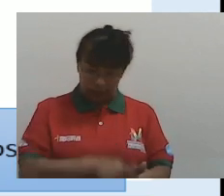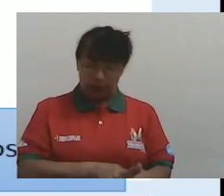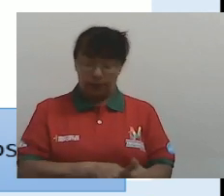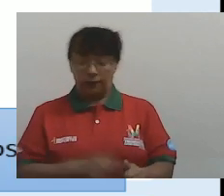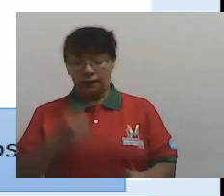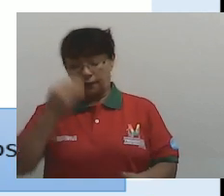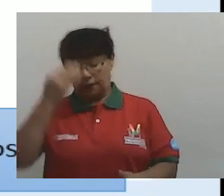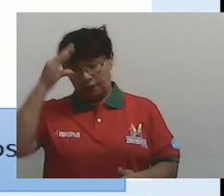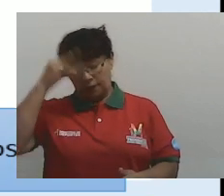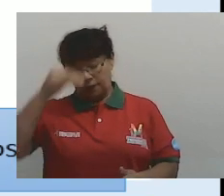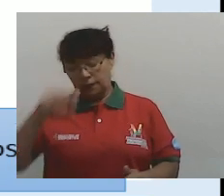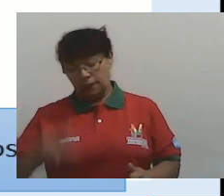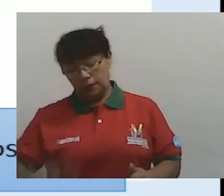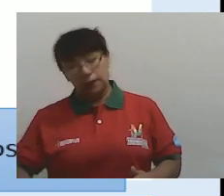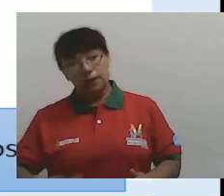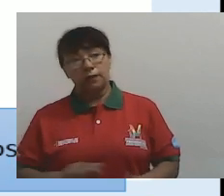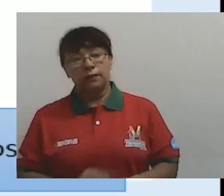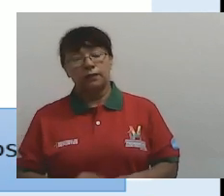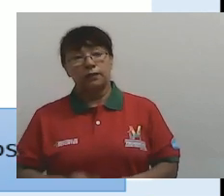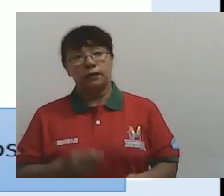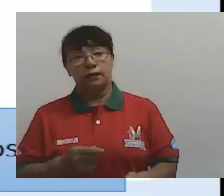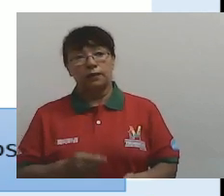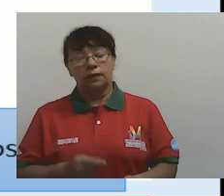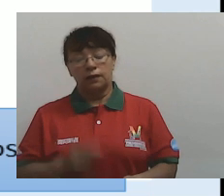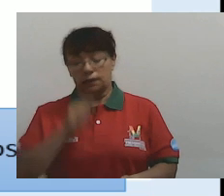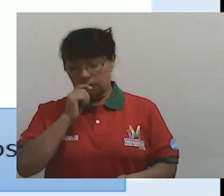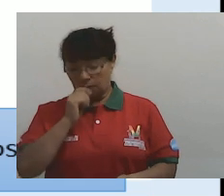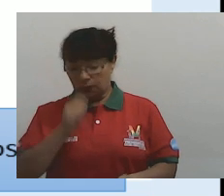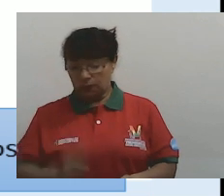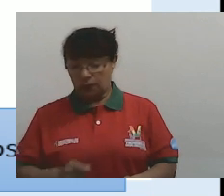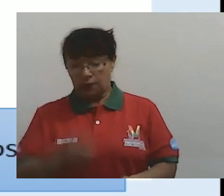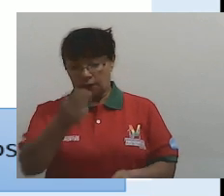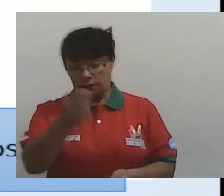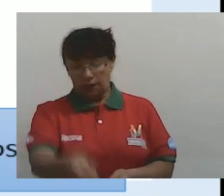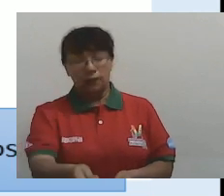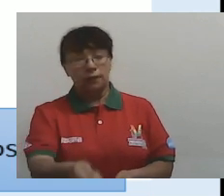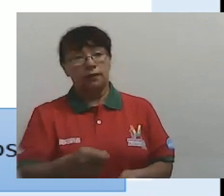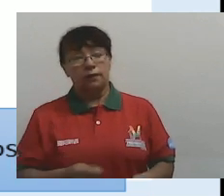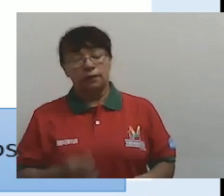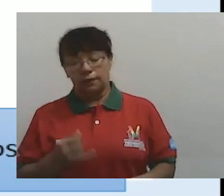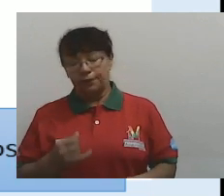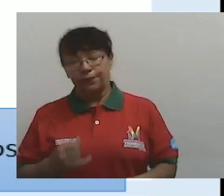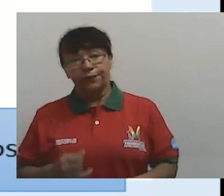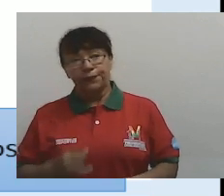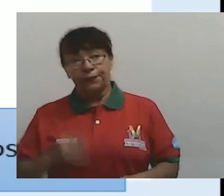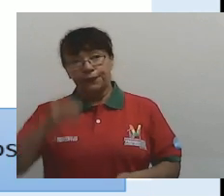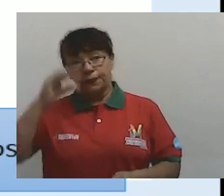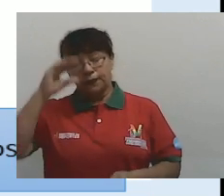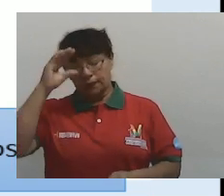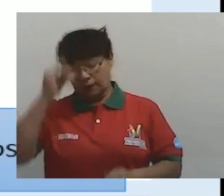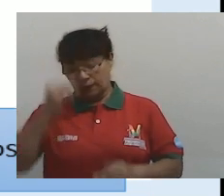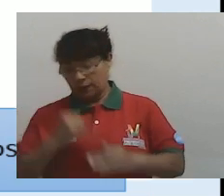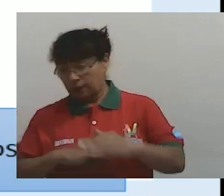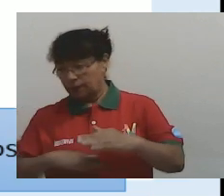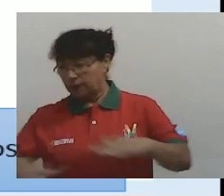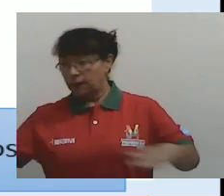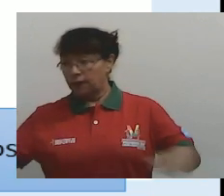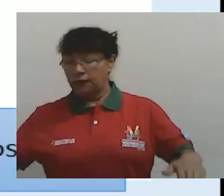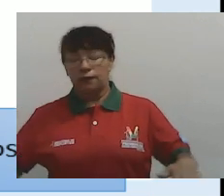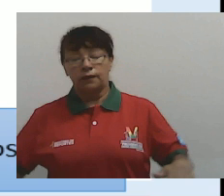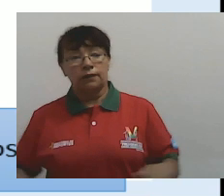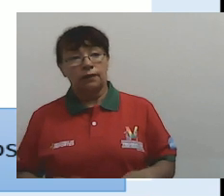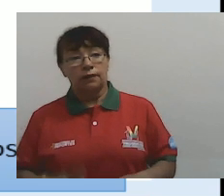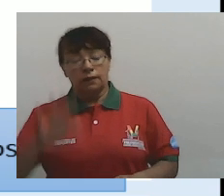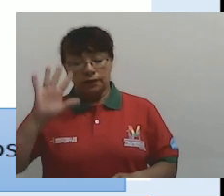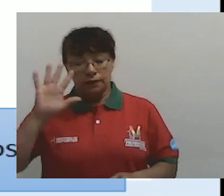circuito. Y esa bombilla que le va dando va acumulando, va a tener normalmente